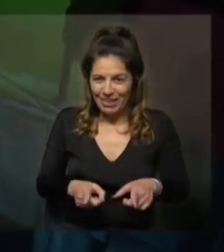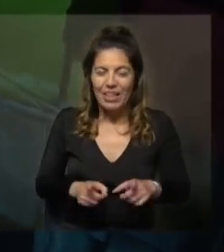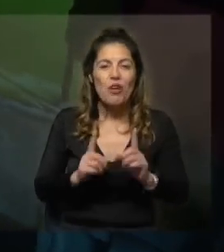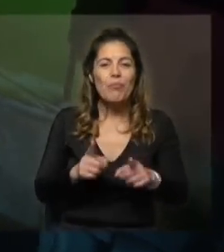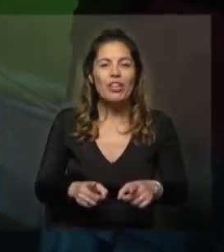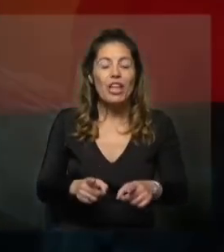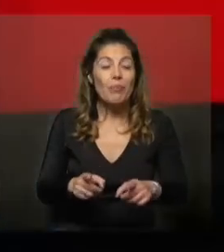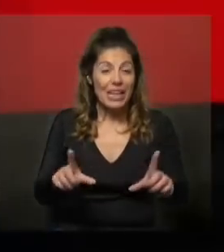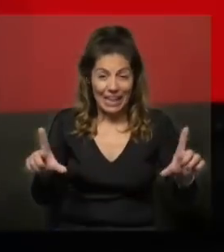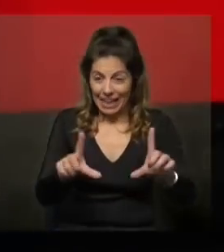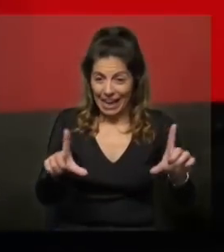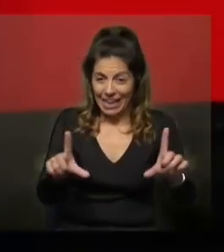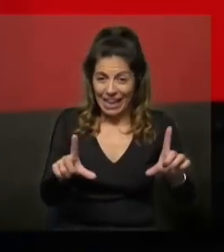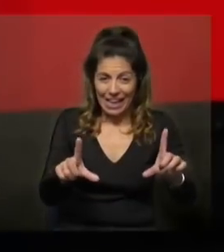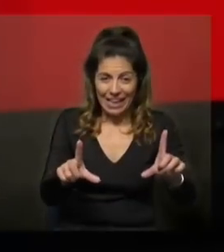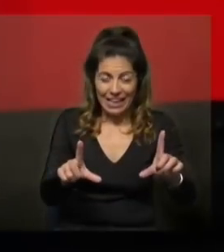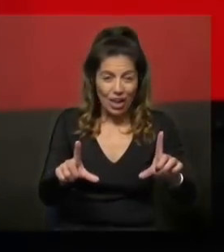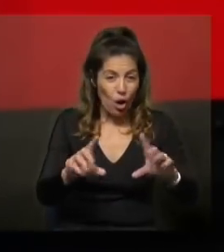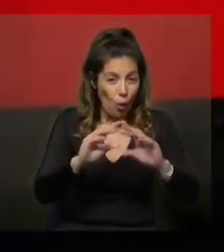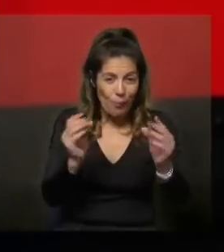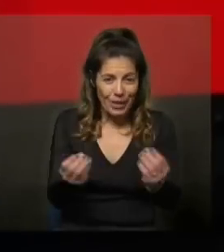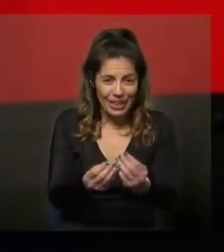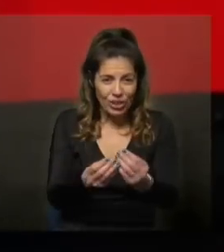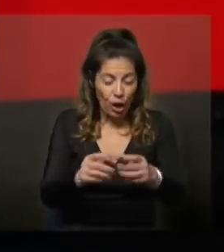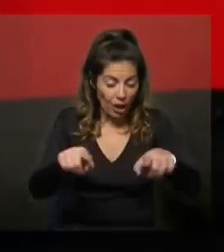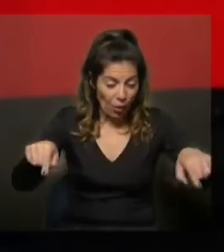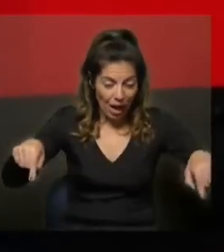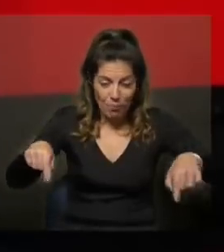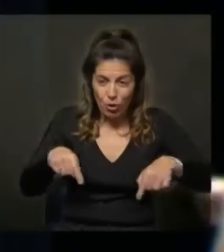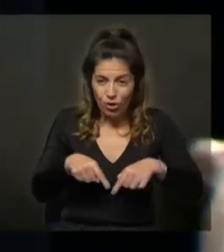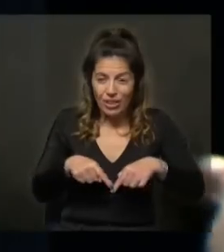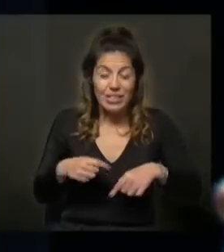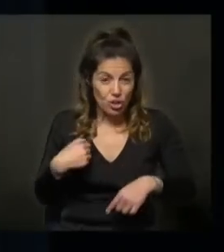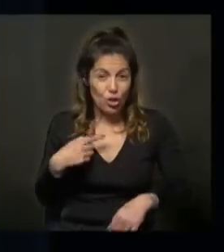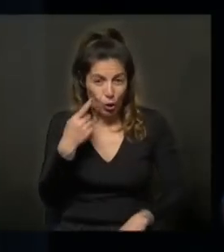canal el canal entero era un galponcito